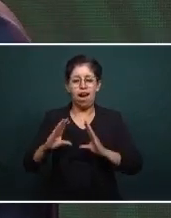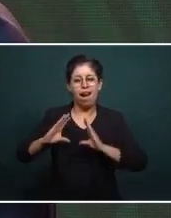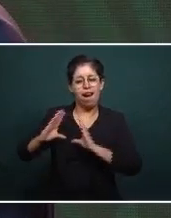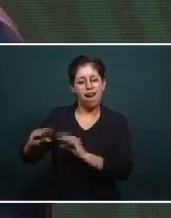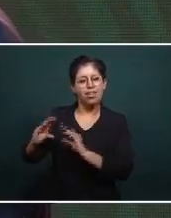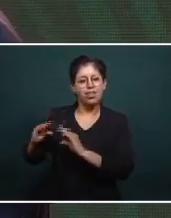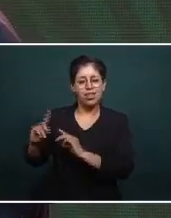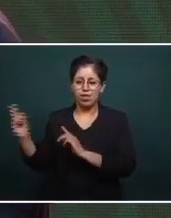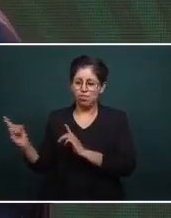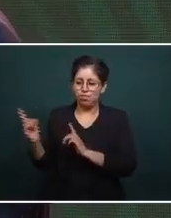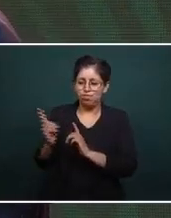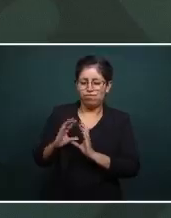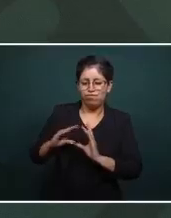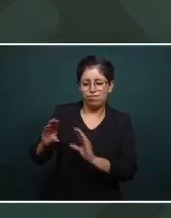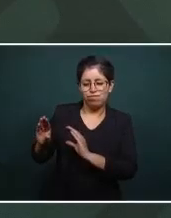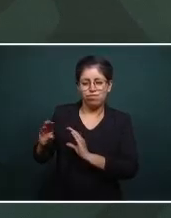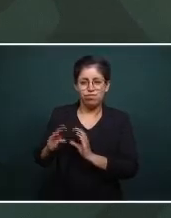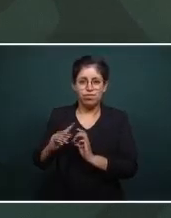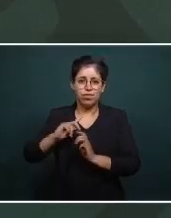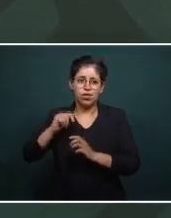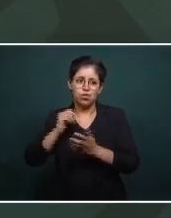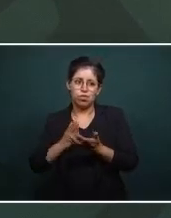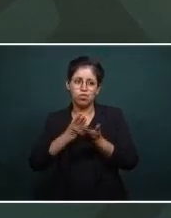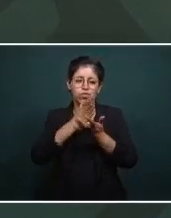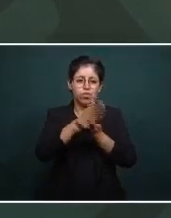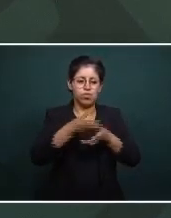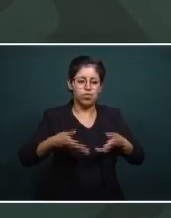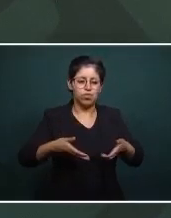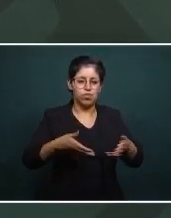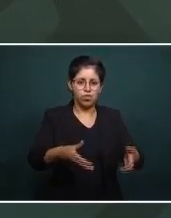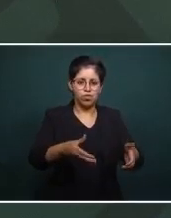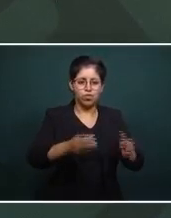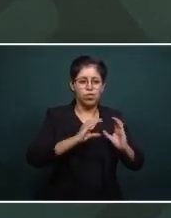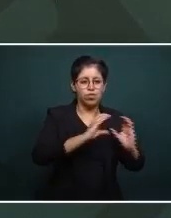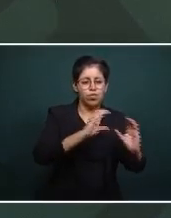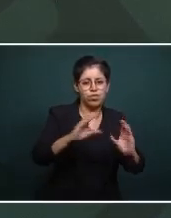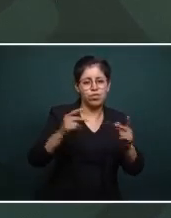ponerlos a trabajar, a operar, sin la capacitación